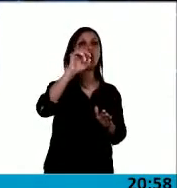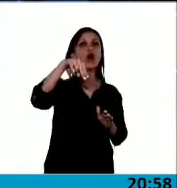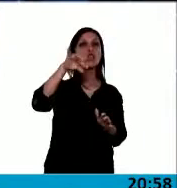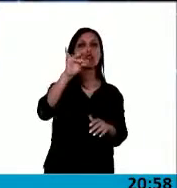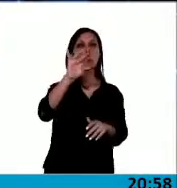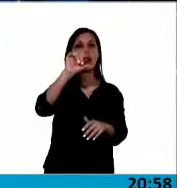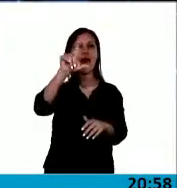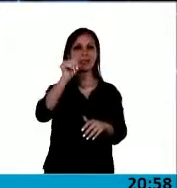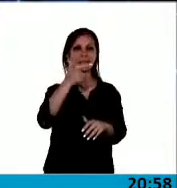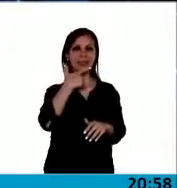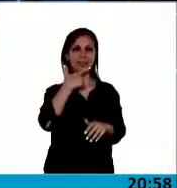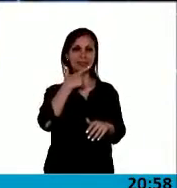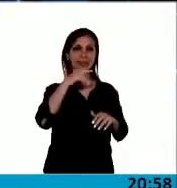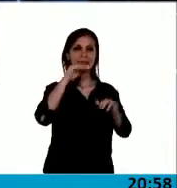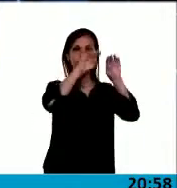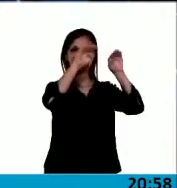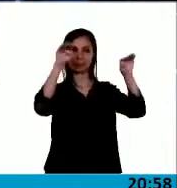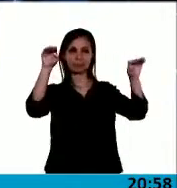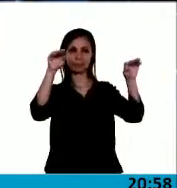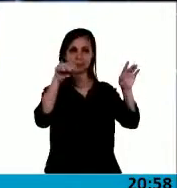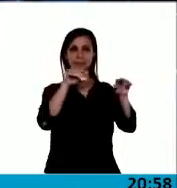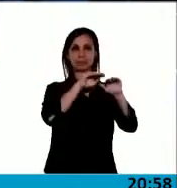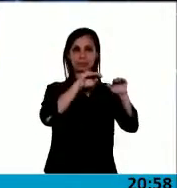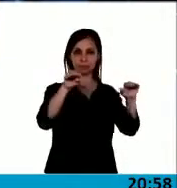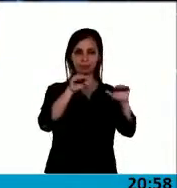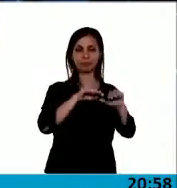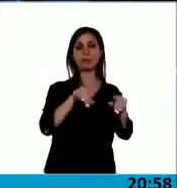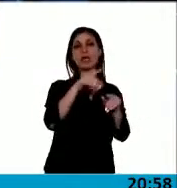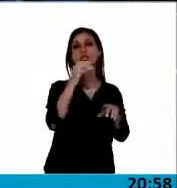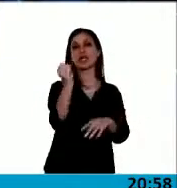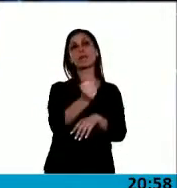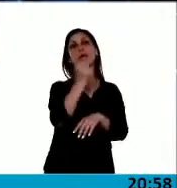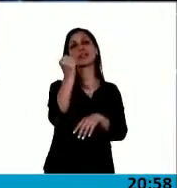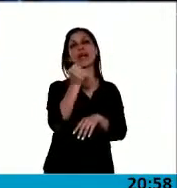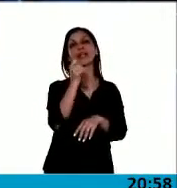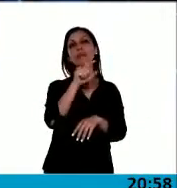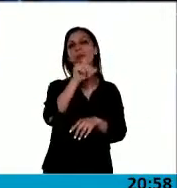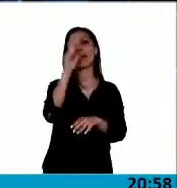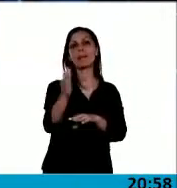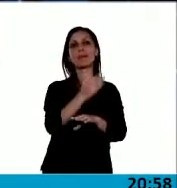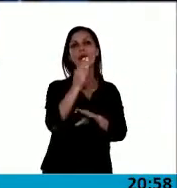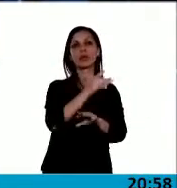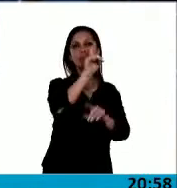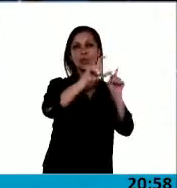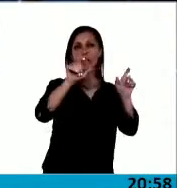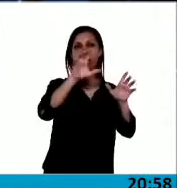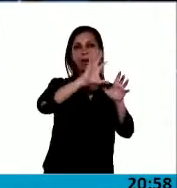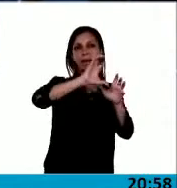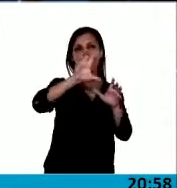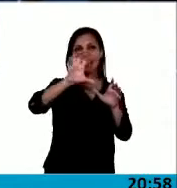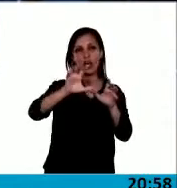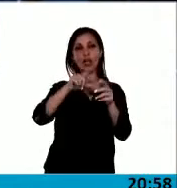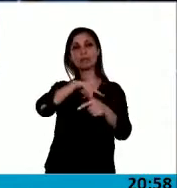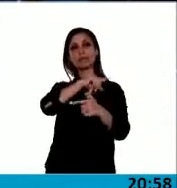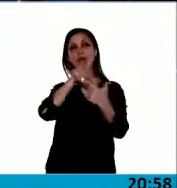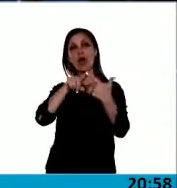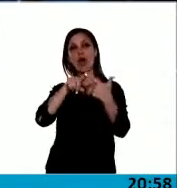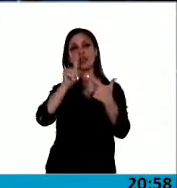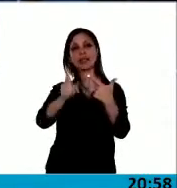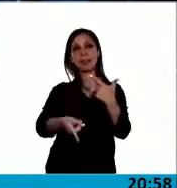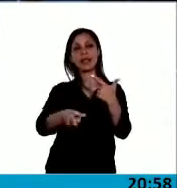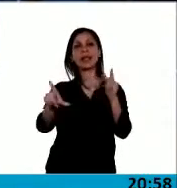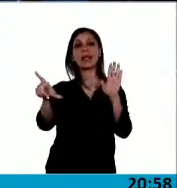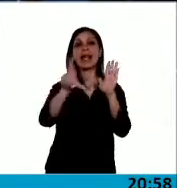cierto?, es una ley muy importante para los productores de cada región, pero también la ley que